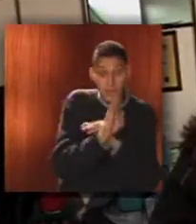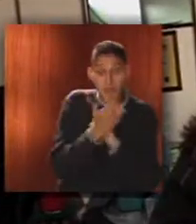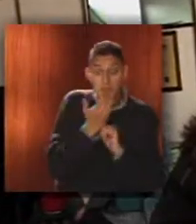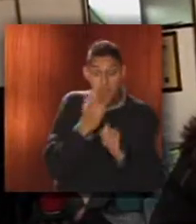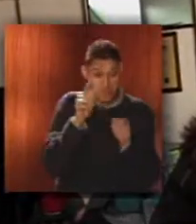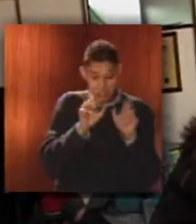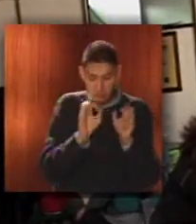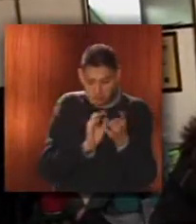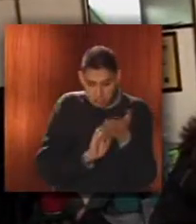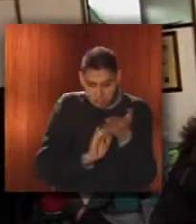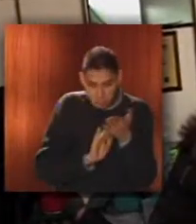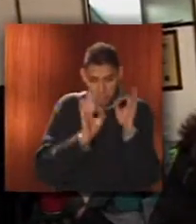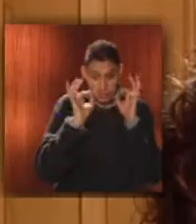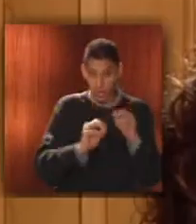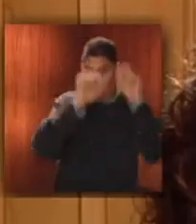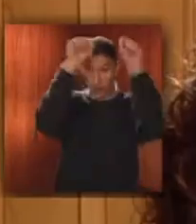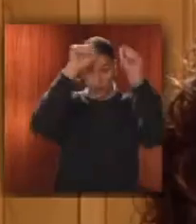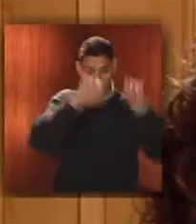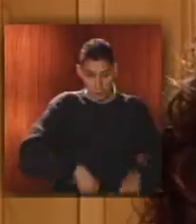semestre cero,